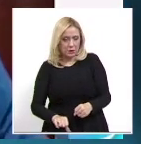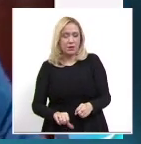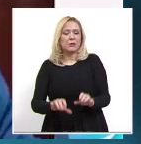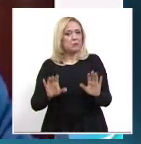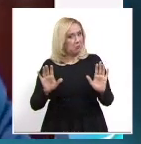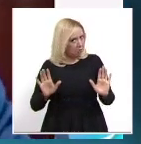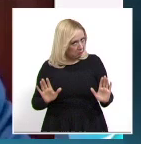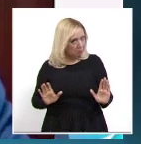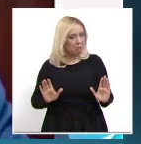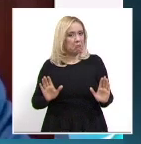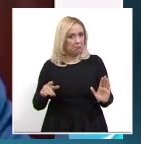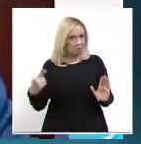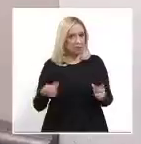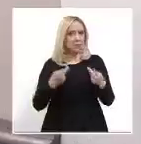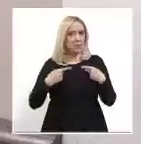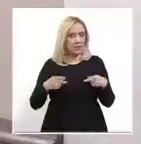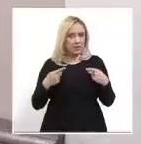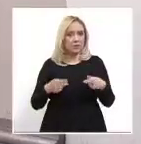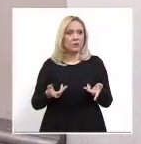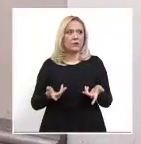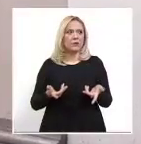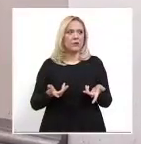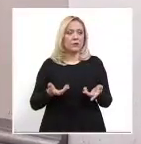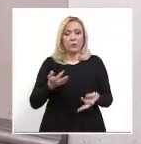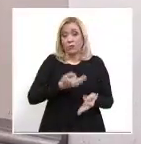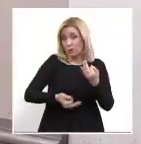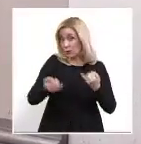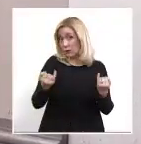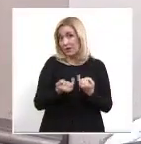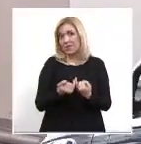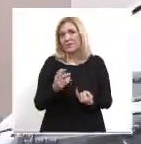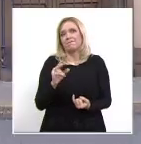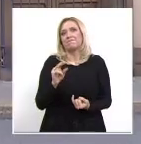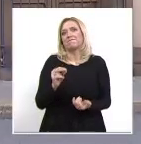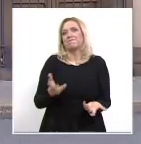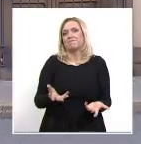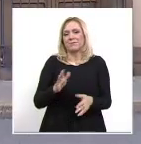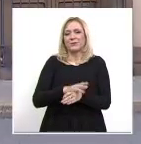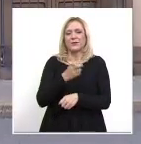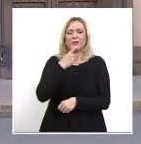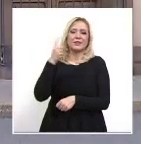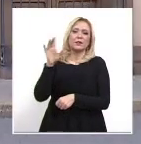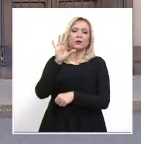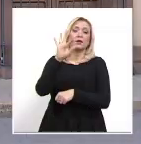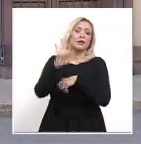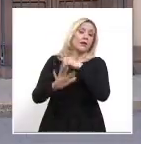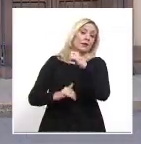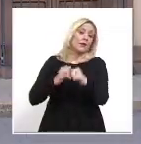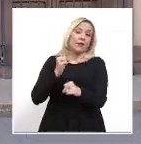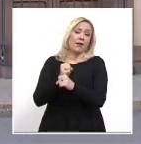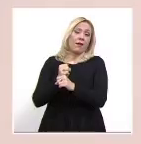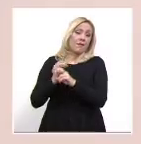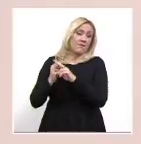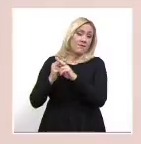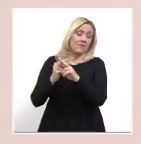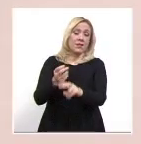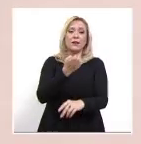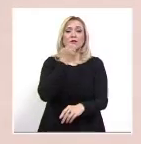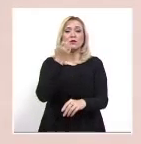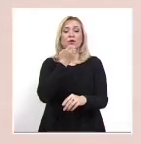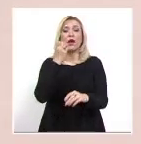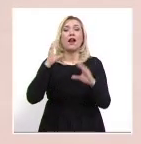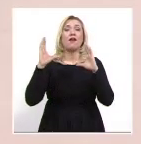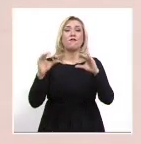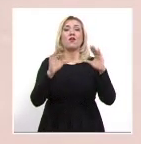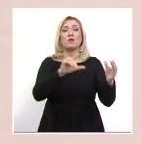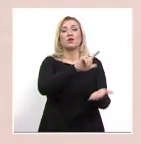para las y los ciudadanos. En el marco del 45 aniversario de la Escuela Federal de Formación Judicial, en